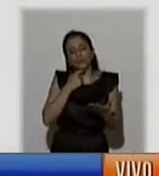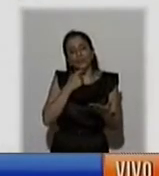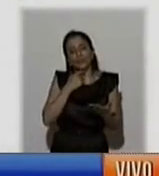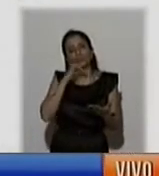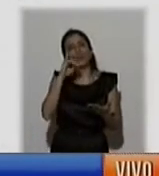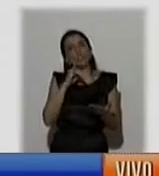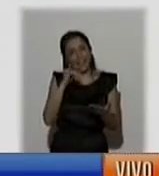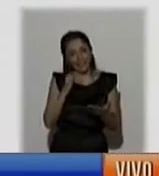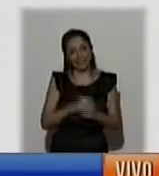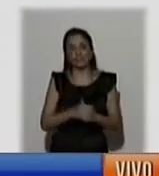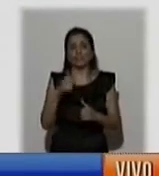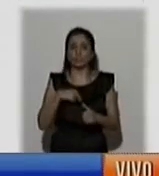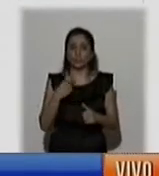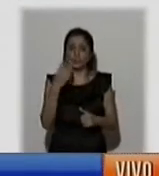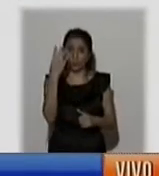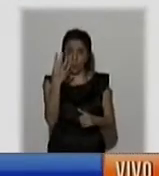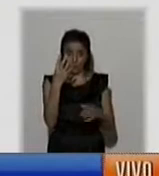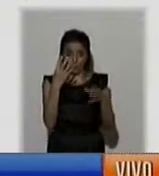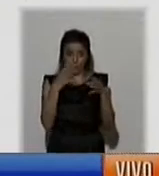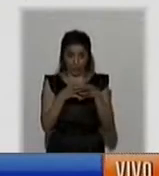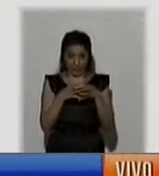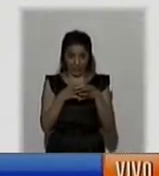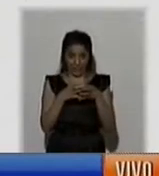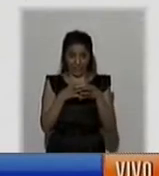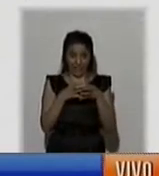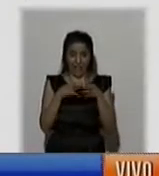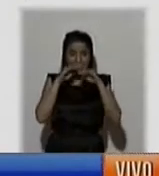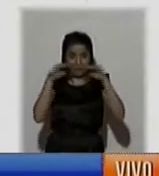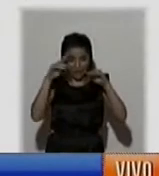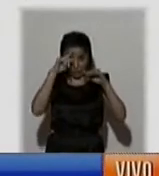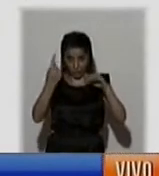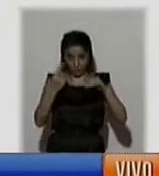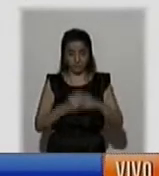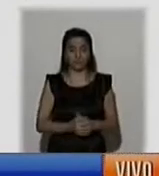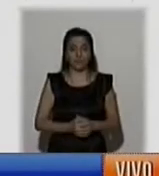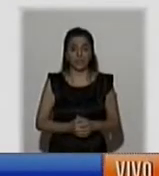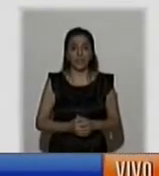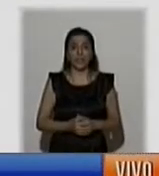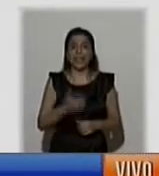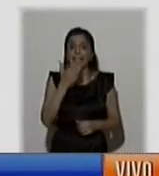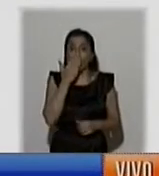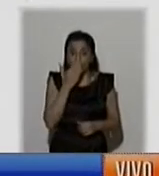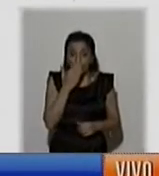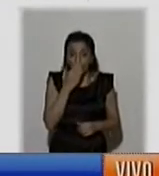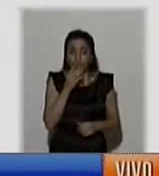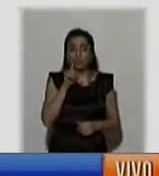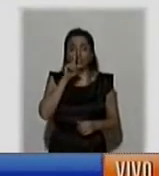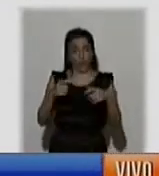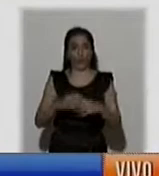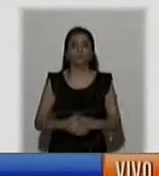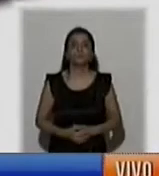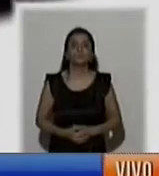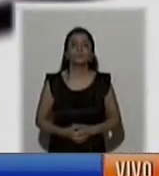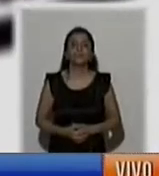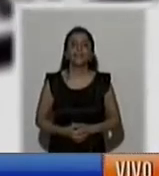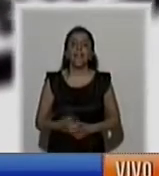y eso nos llena de orgullo y en realidad estamos agradecidos a todo eso, la disposición que tuvieron. Anoche mientras veía las